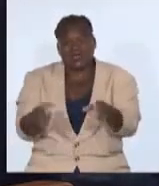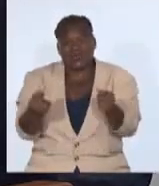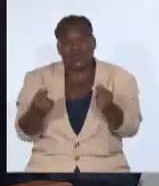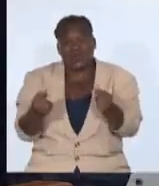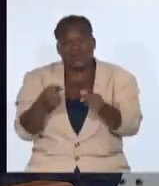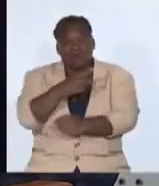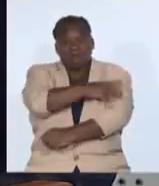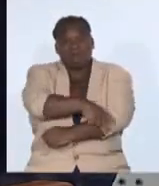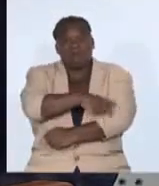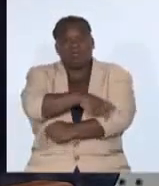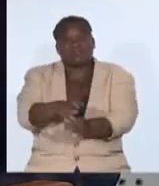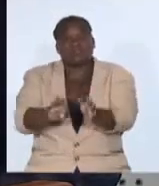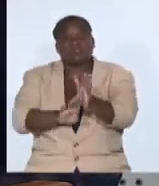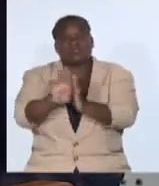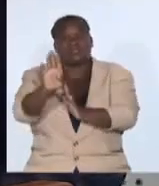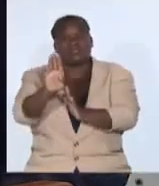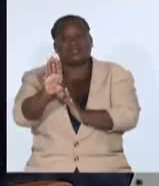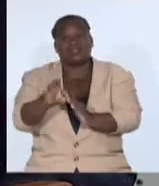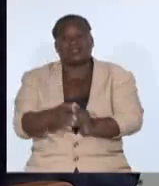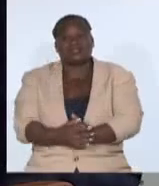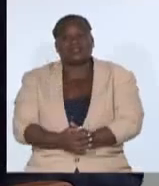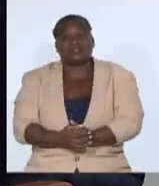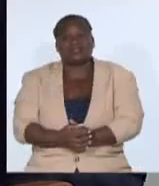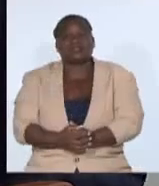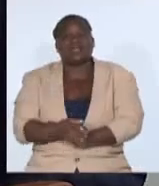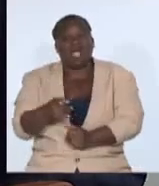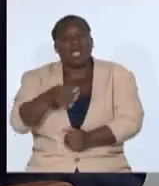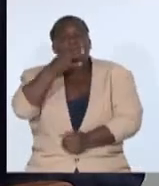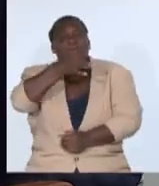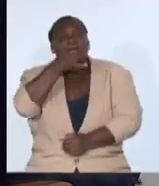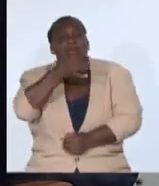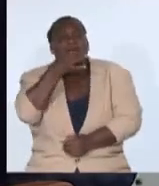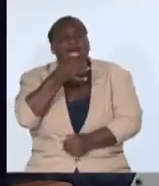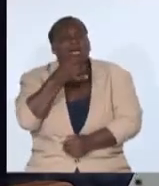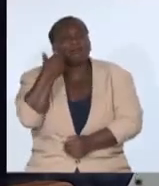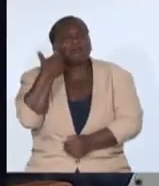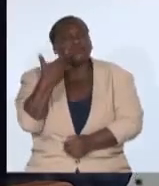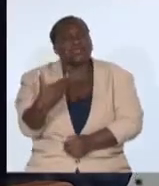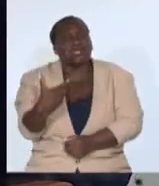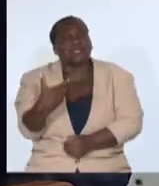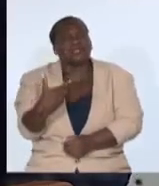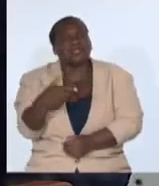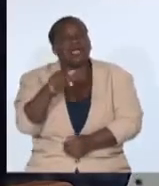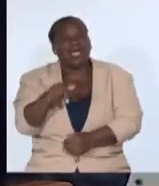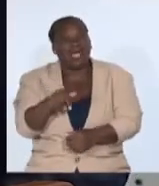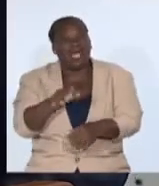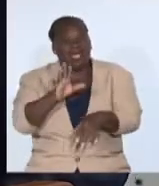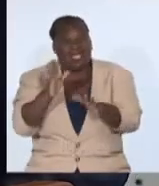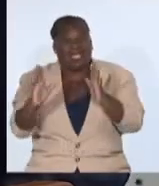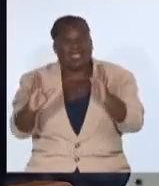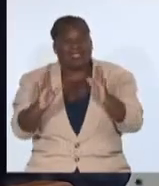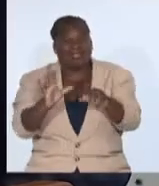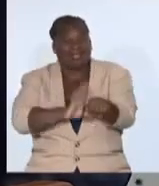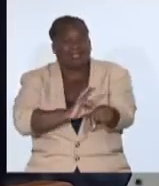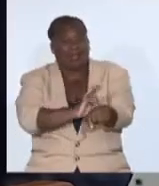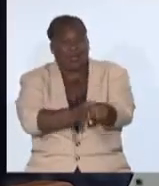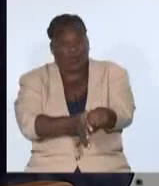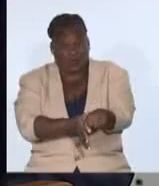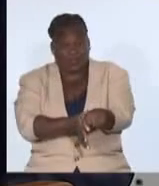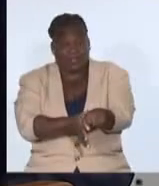en desarrollo basta señalar que en medio de la mayor pandemia que ha conocido la humanidad